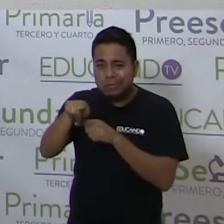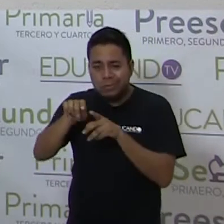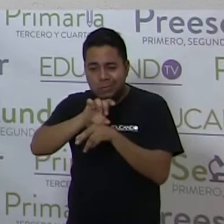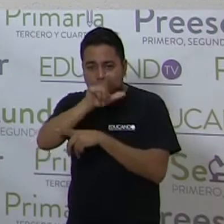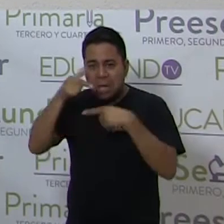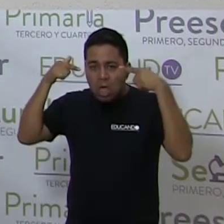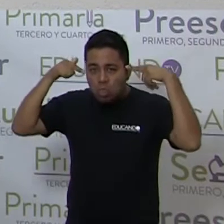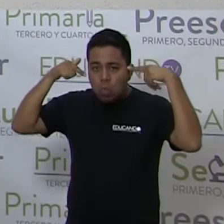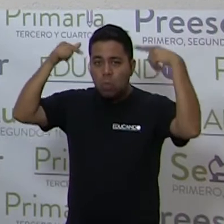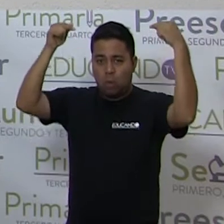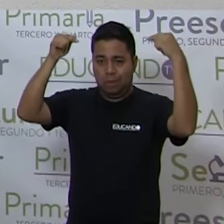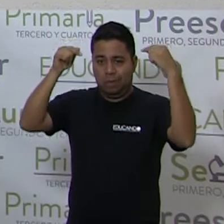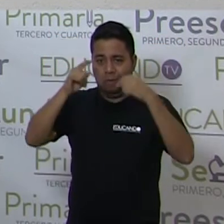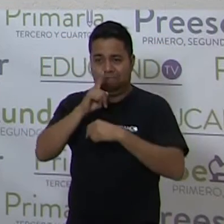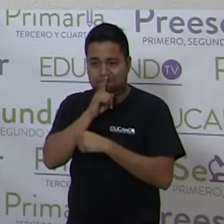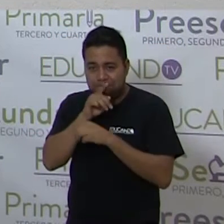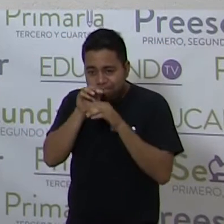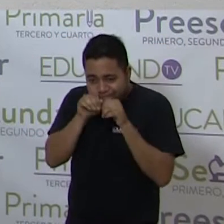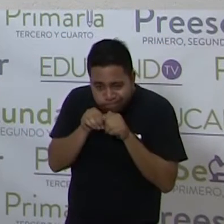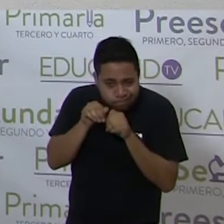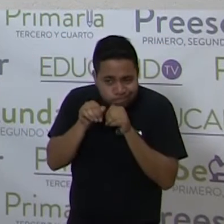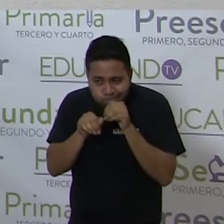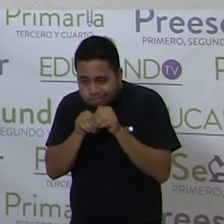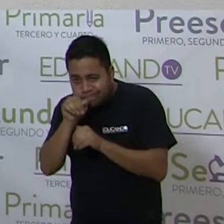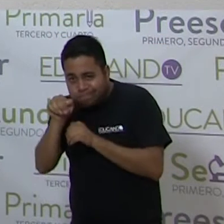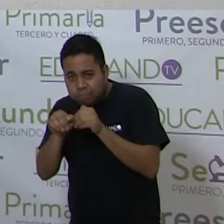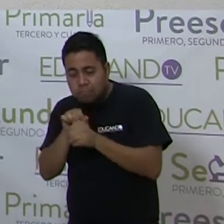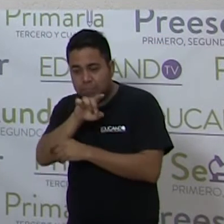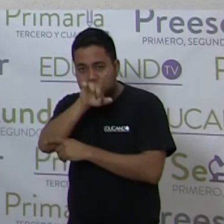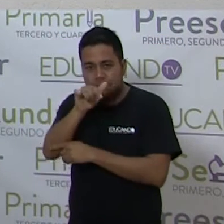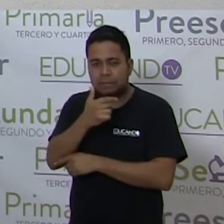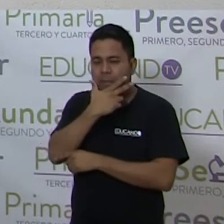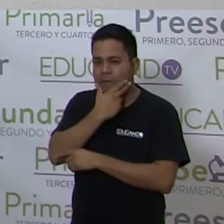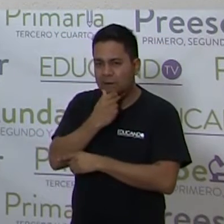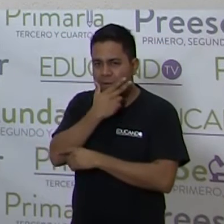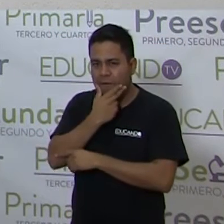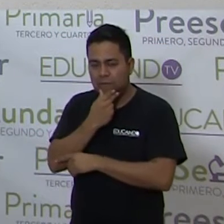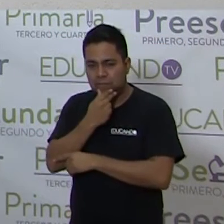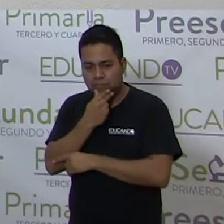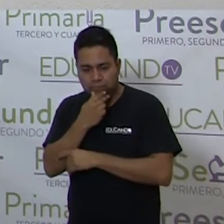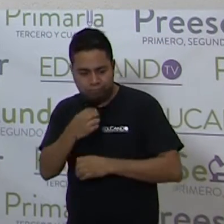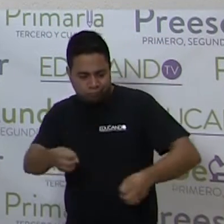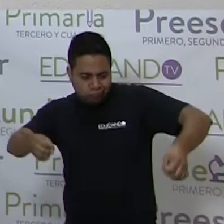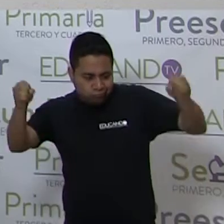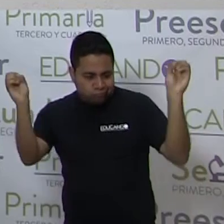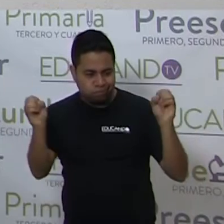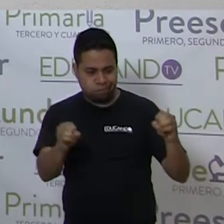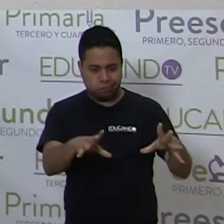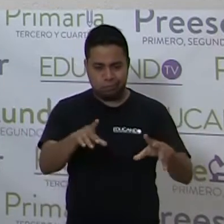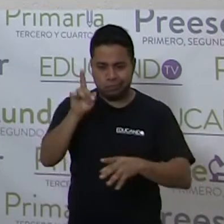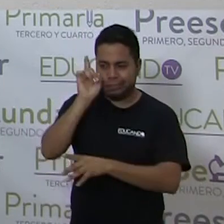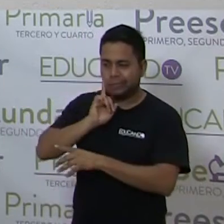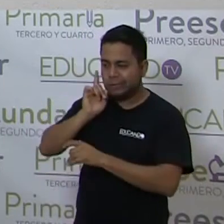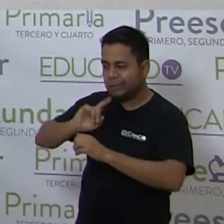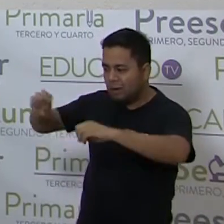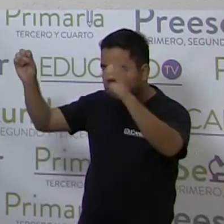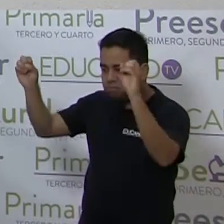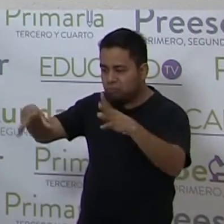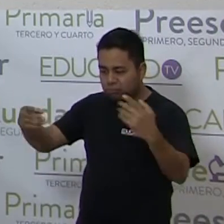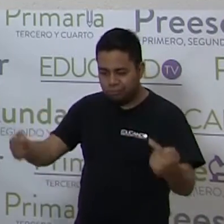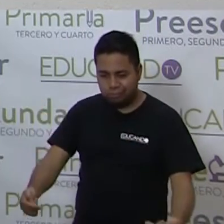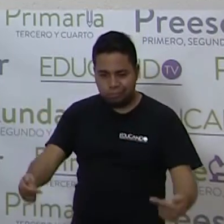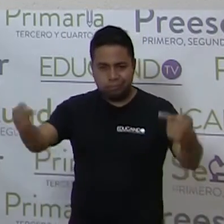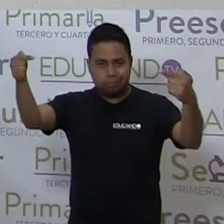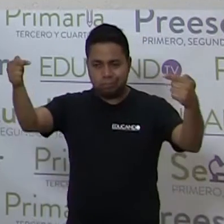De Site hizo al hombre y la mujer de españada. Pero estos